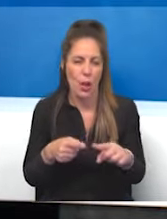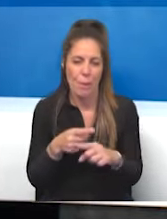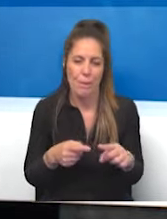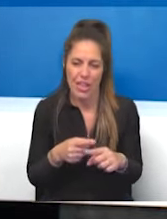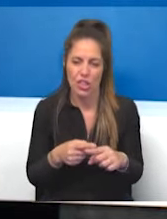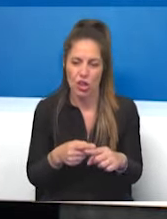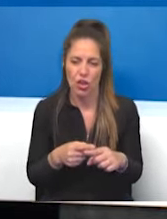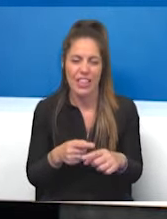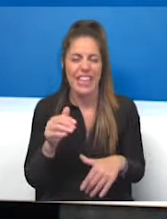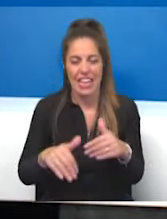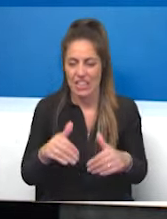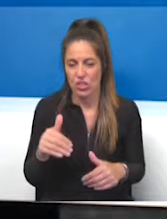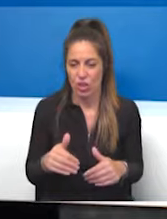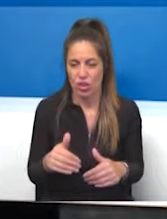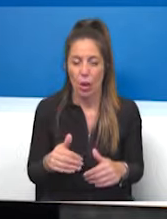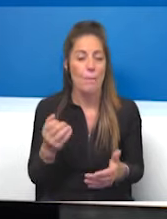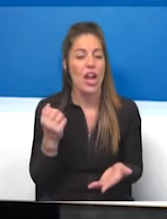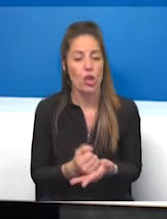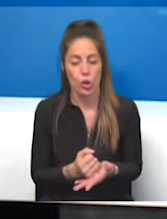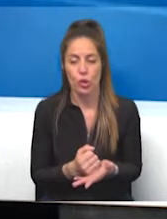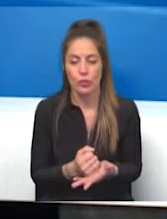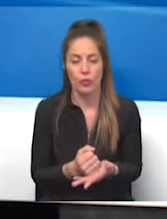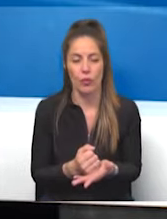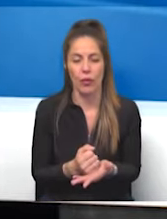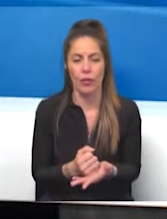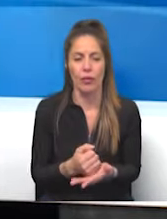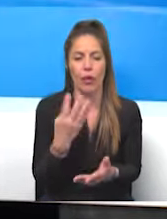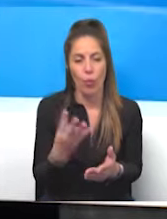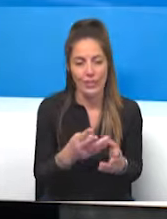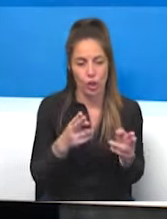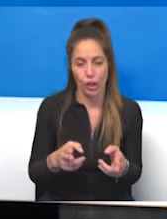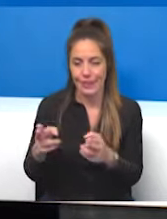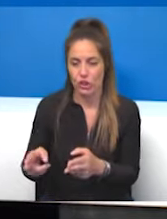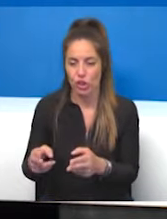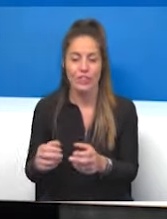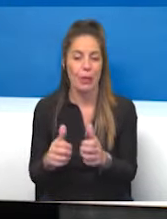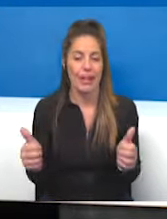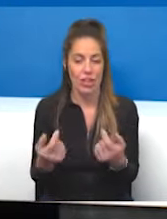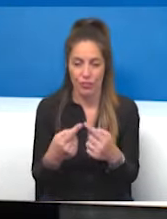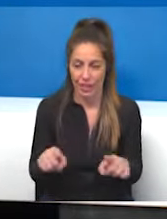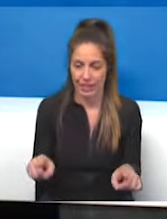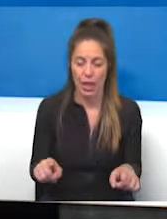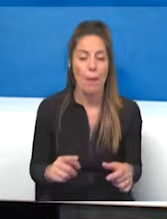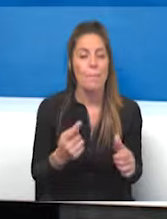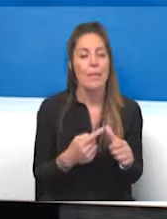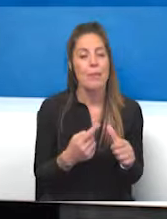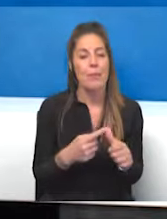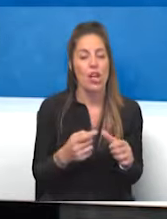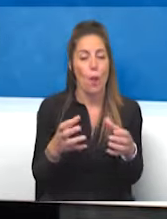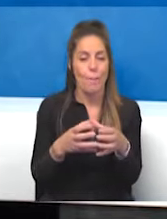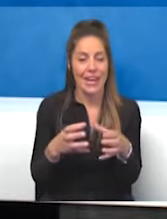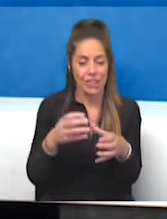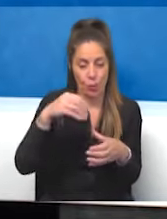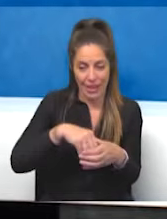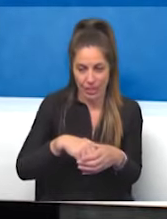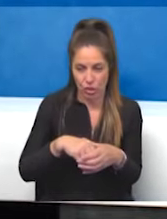de elección marcó cuatro hitos bien separados y distintos No primero los partidos para dentro